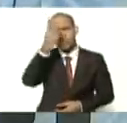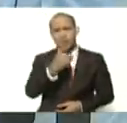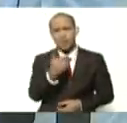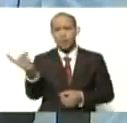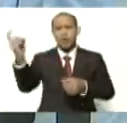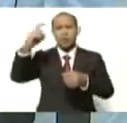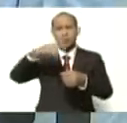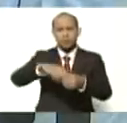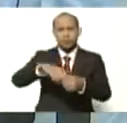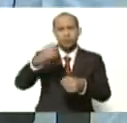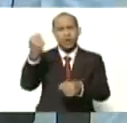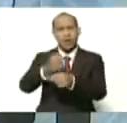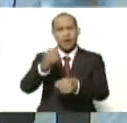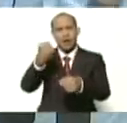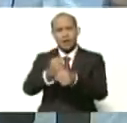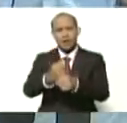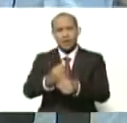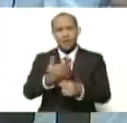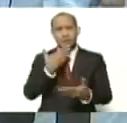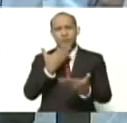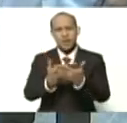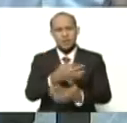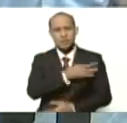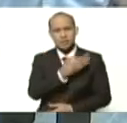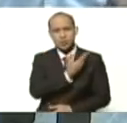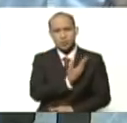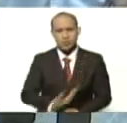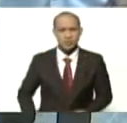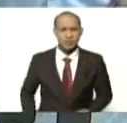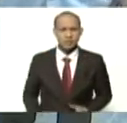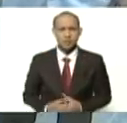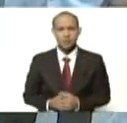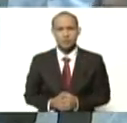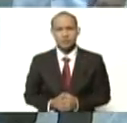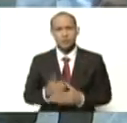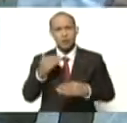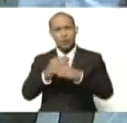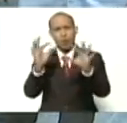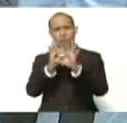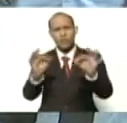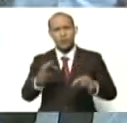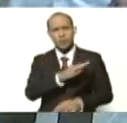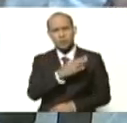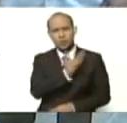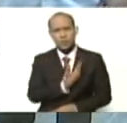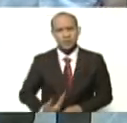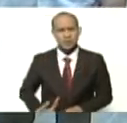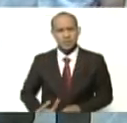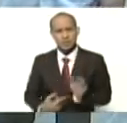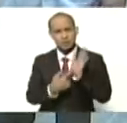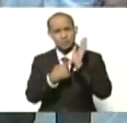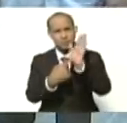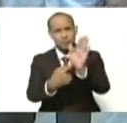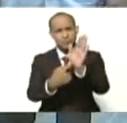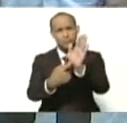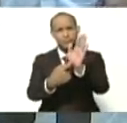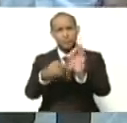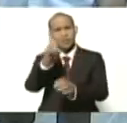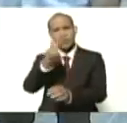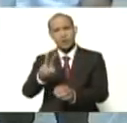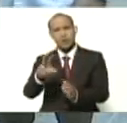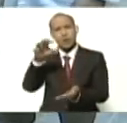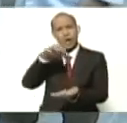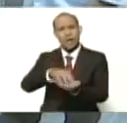al plano laboral muchas gracias señor presidente igualmente presidente importante mostrarle a venezuela del estado zulia estos